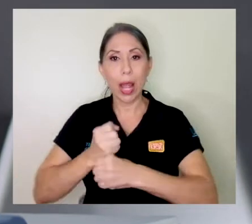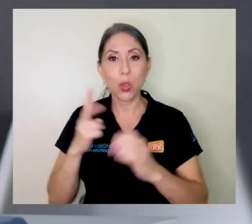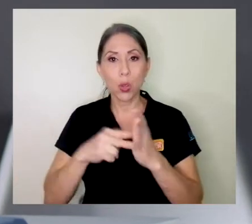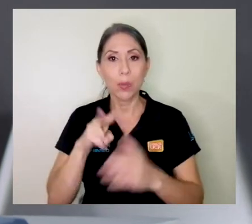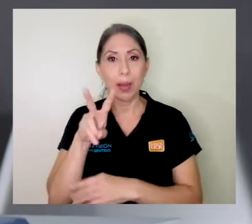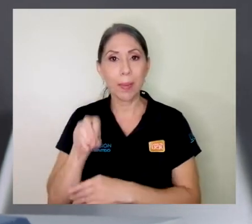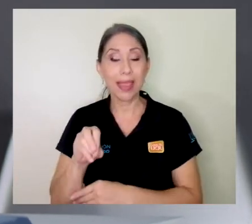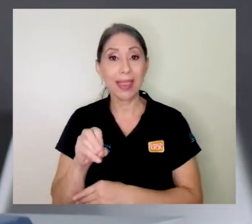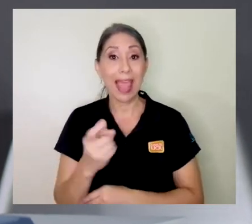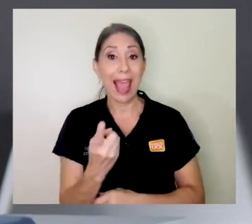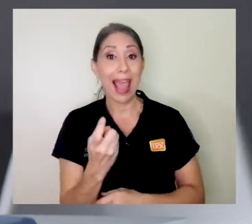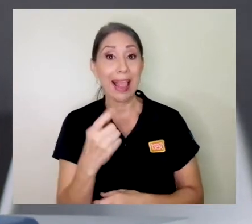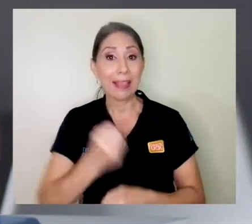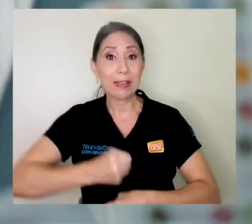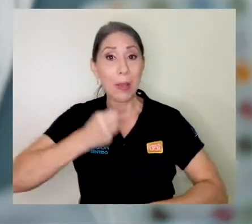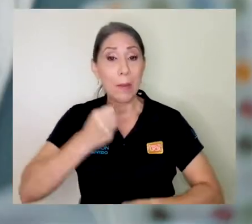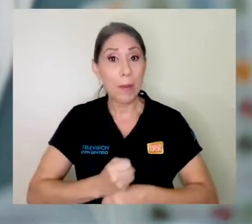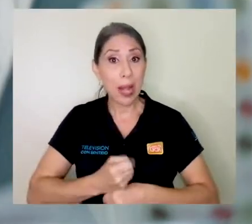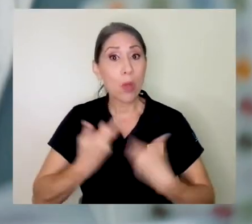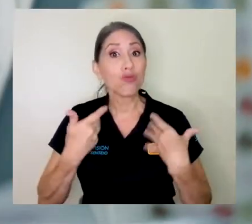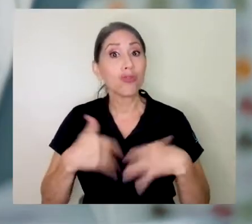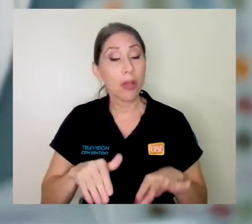2020, el desempleo llegó al